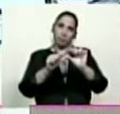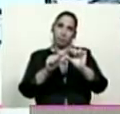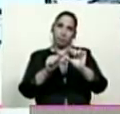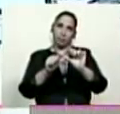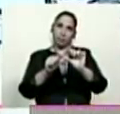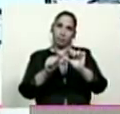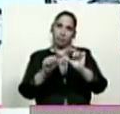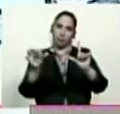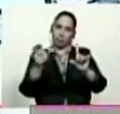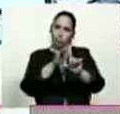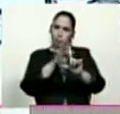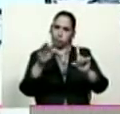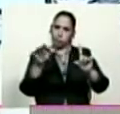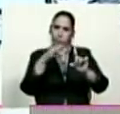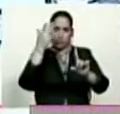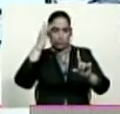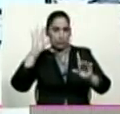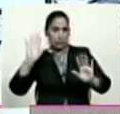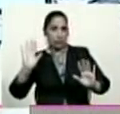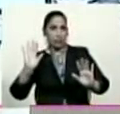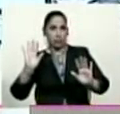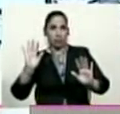Las provocaciones que se pretenden con